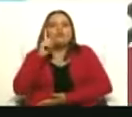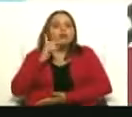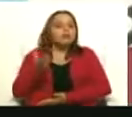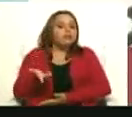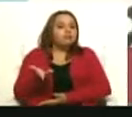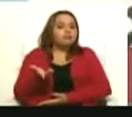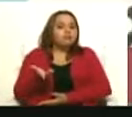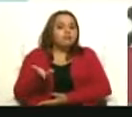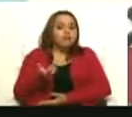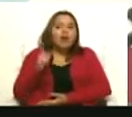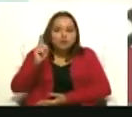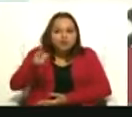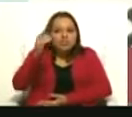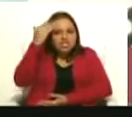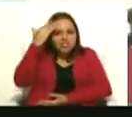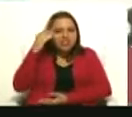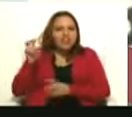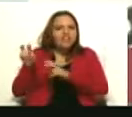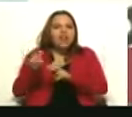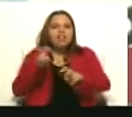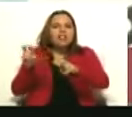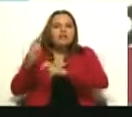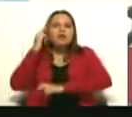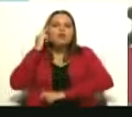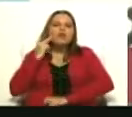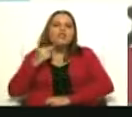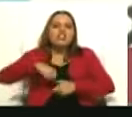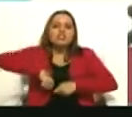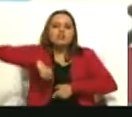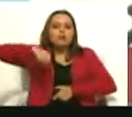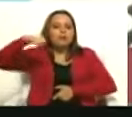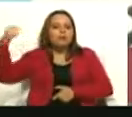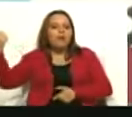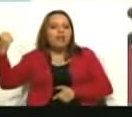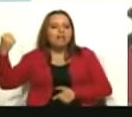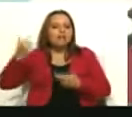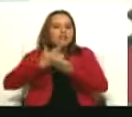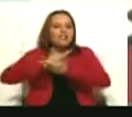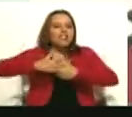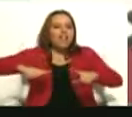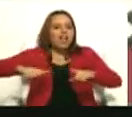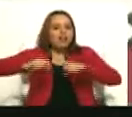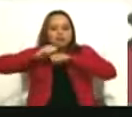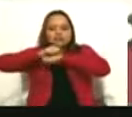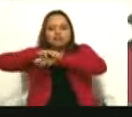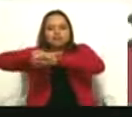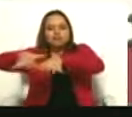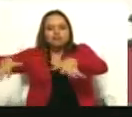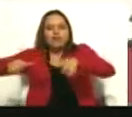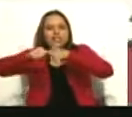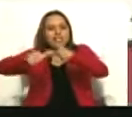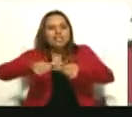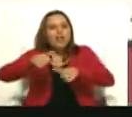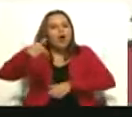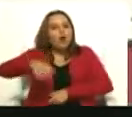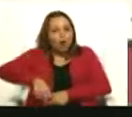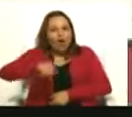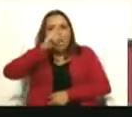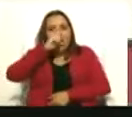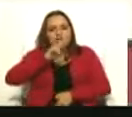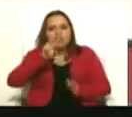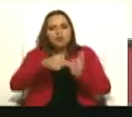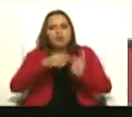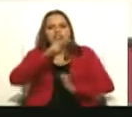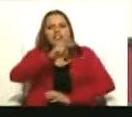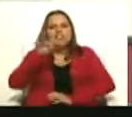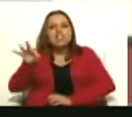Ustedes saben que el fantasma de Bolívar y su espada libertaria recorre, y todavía hoy, año 2023,